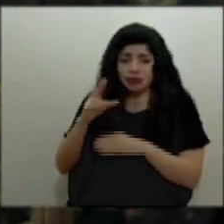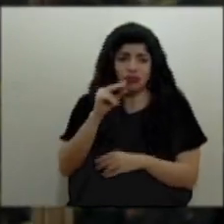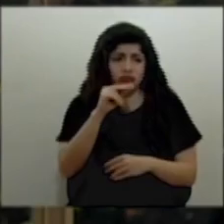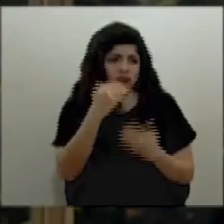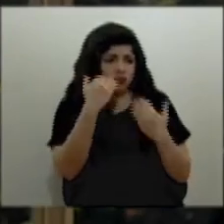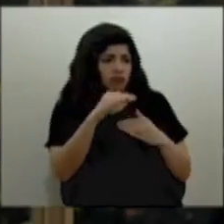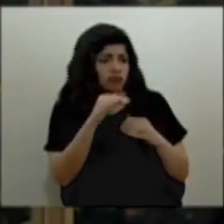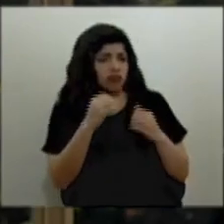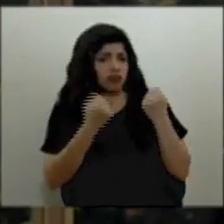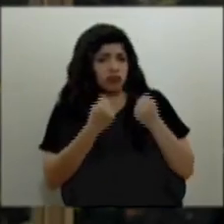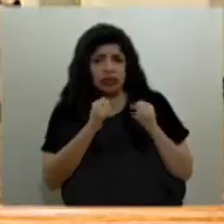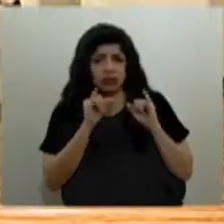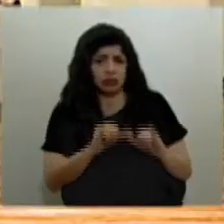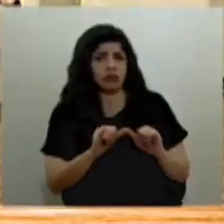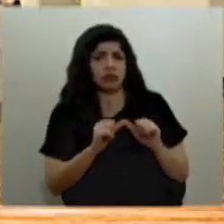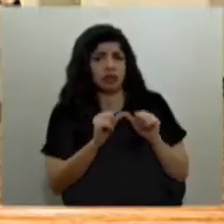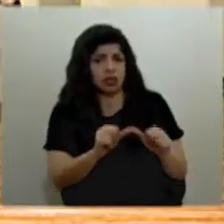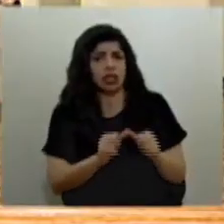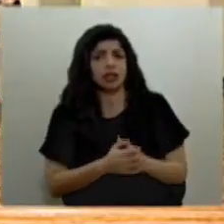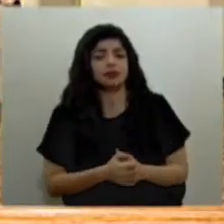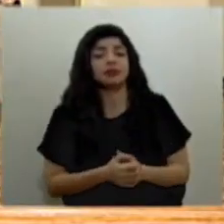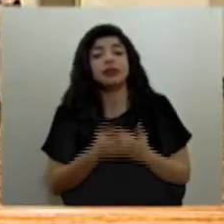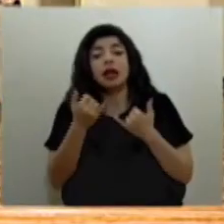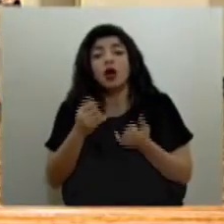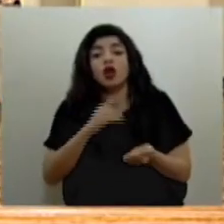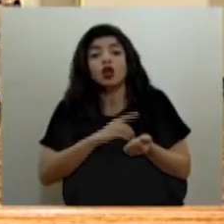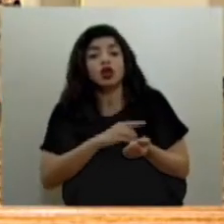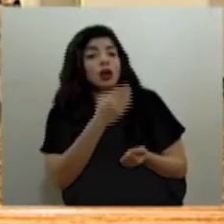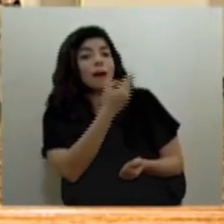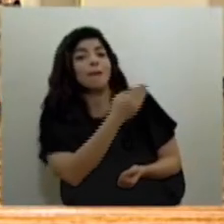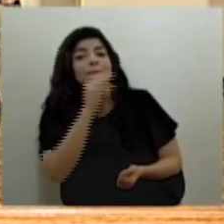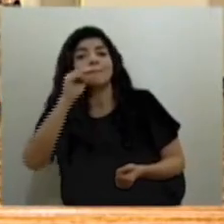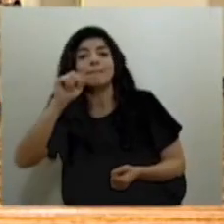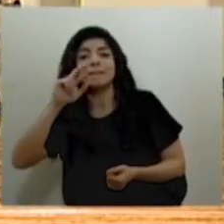correcto. Continuamos con el doctor Mario Ruiz.